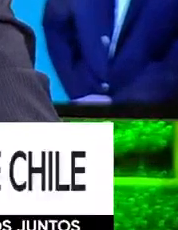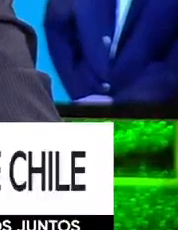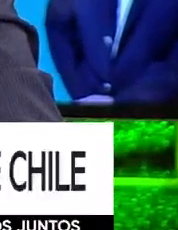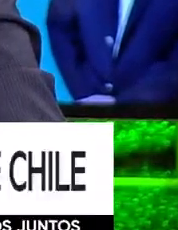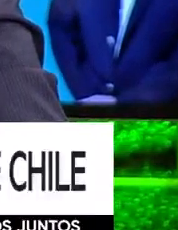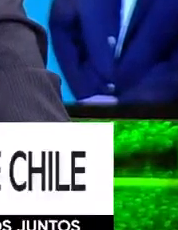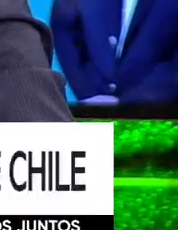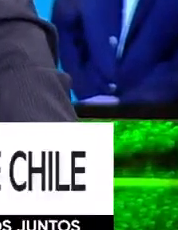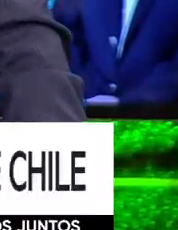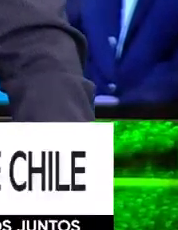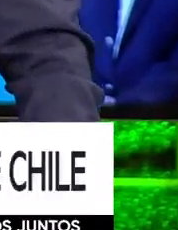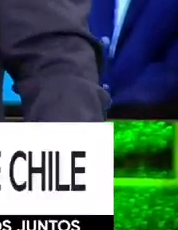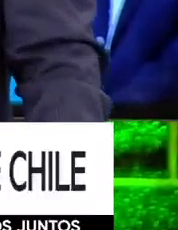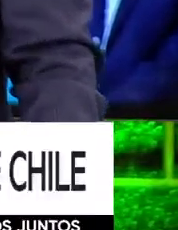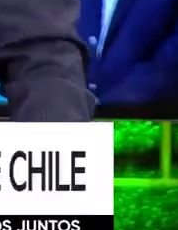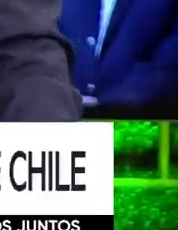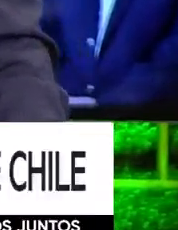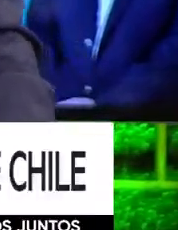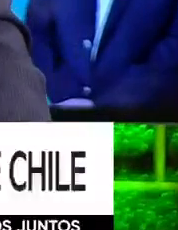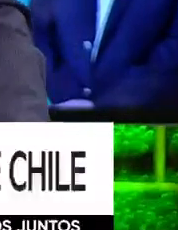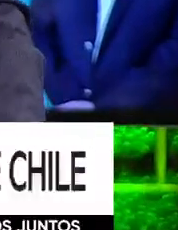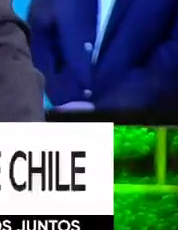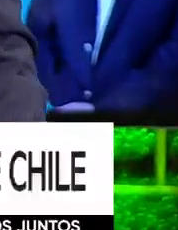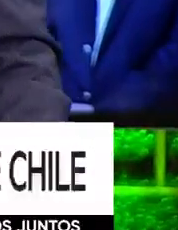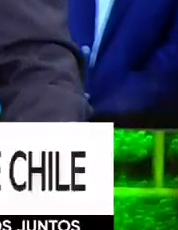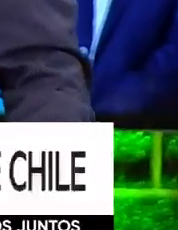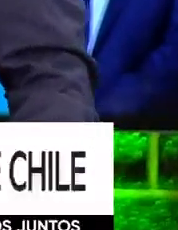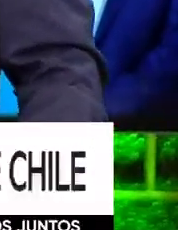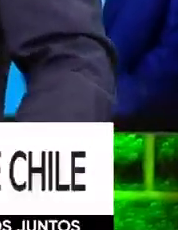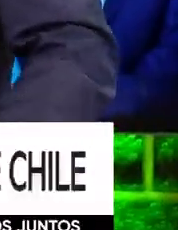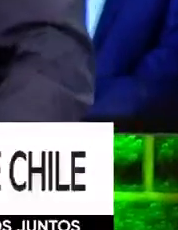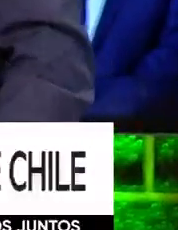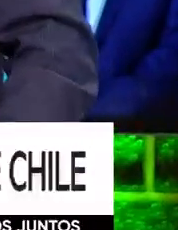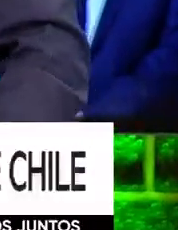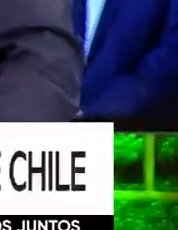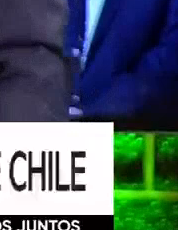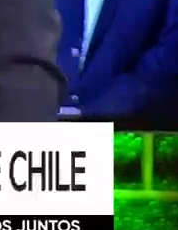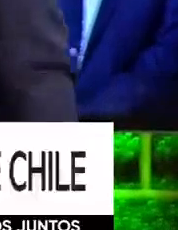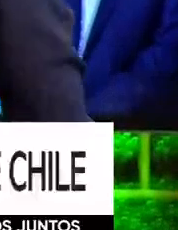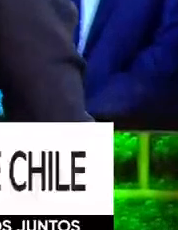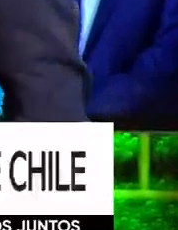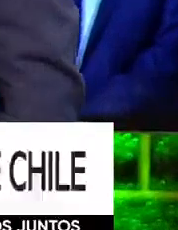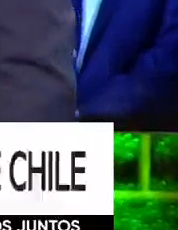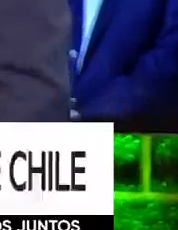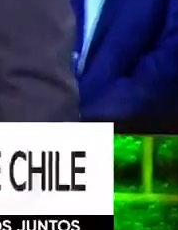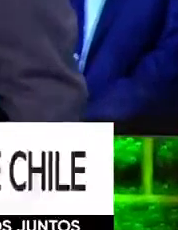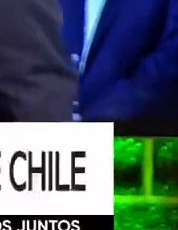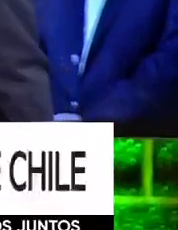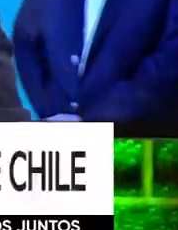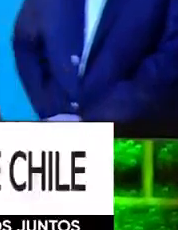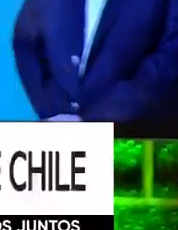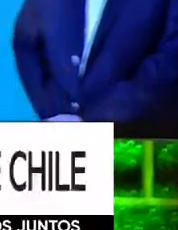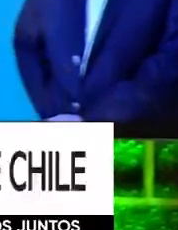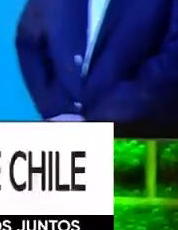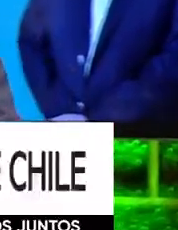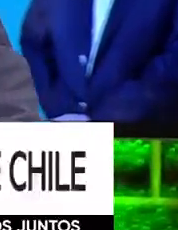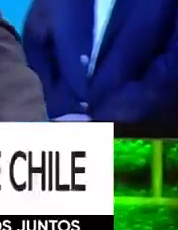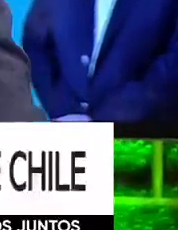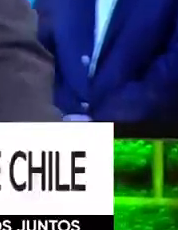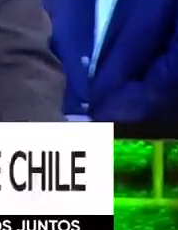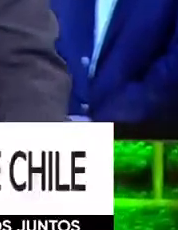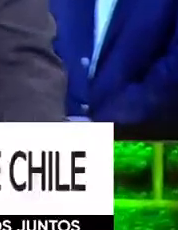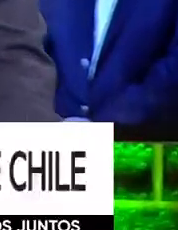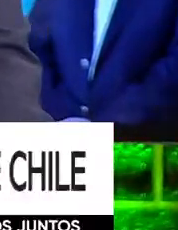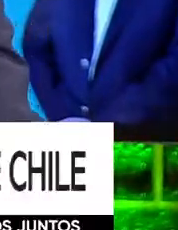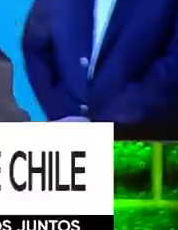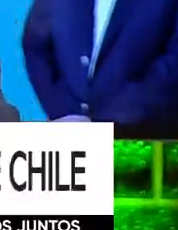El presidente Piñera quería hablar y le decía: oiga, oiga. Y el otro día, como que quiere celebrar. Corto yo, ¿no? Ya pues. Claro, corto. Tú corto yo.